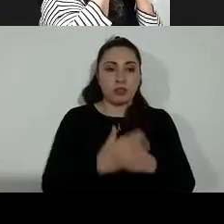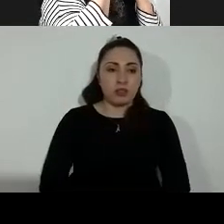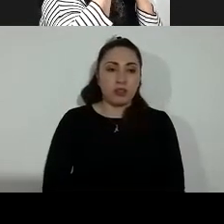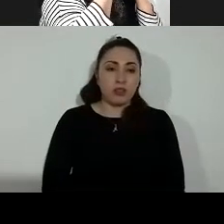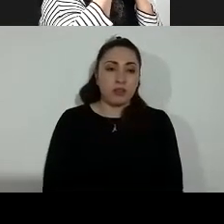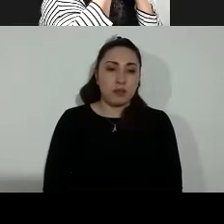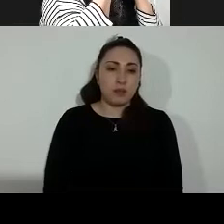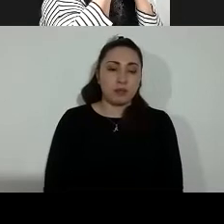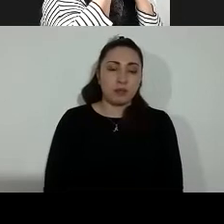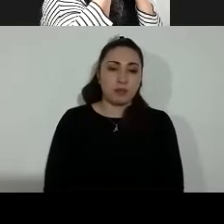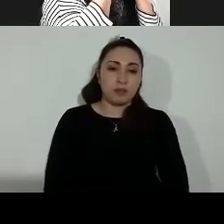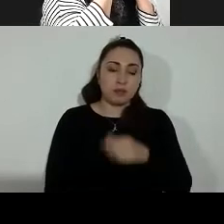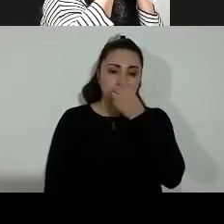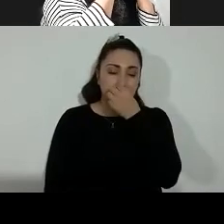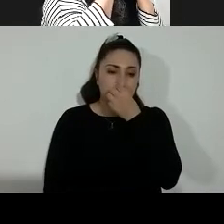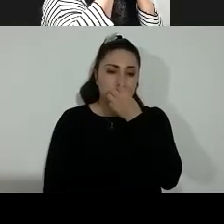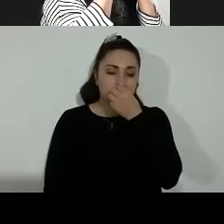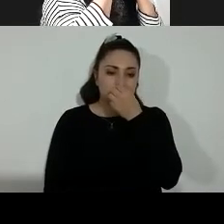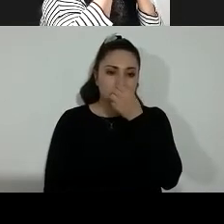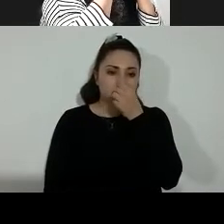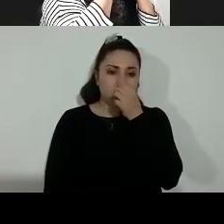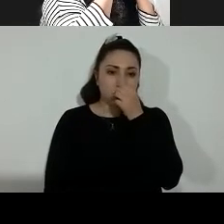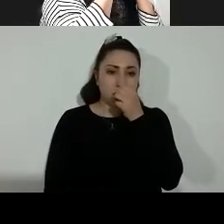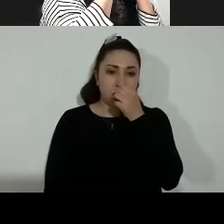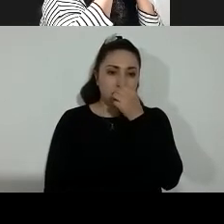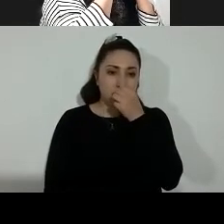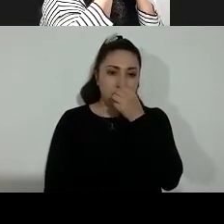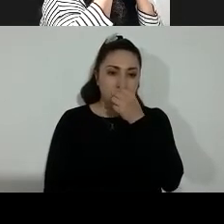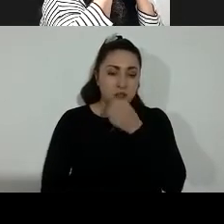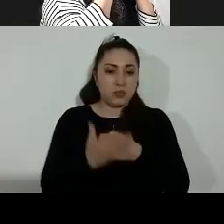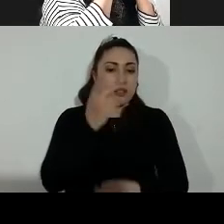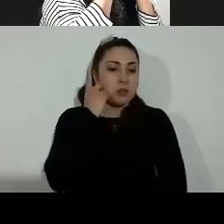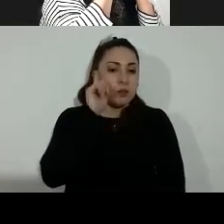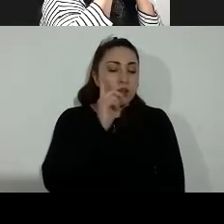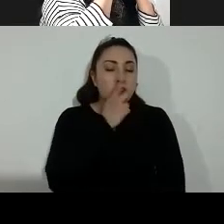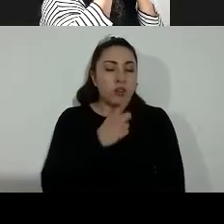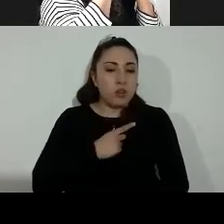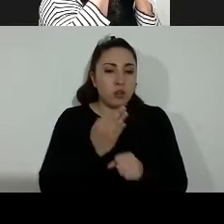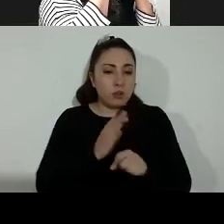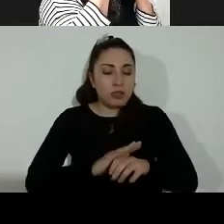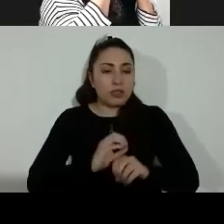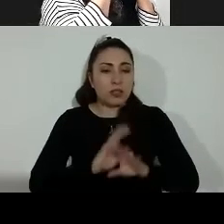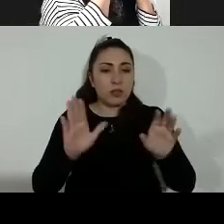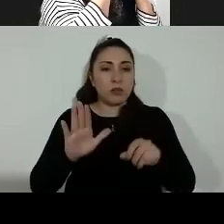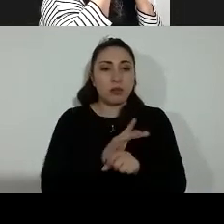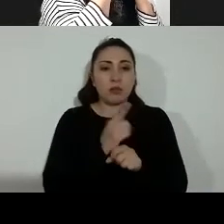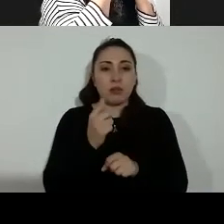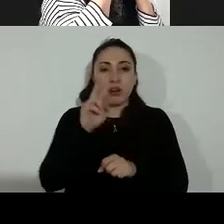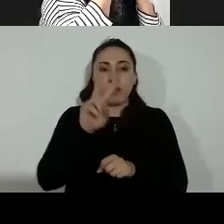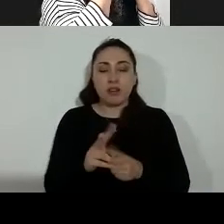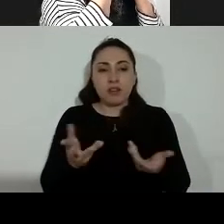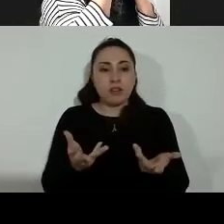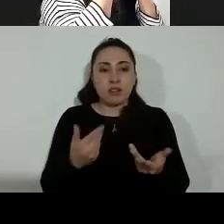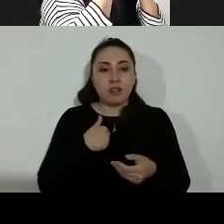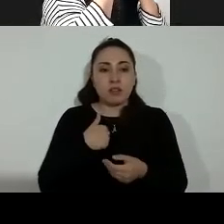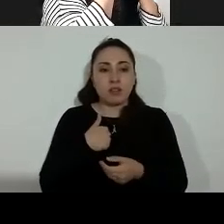Solamente si me permite, para ver si me puede aclarar la diputada Lupita, porque todavía no,